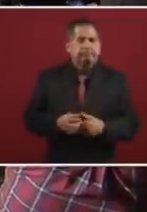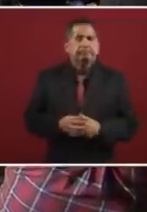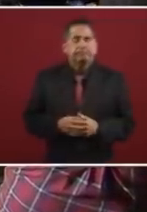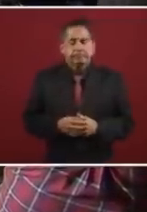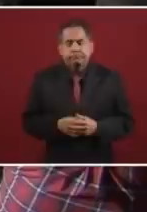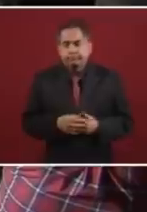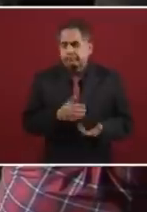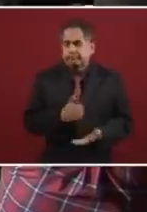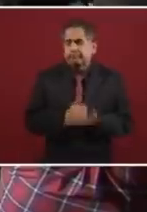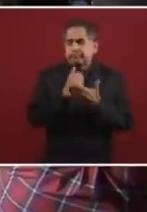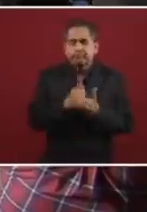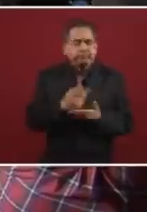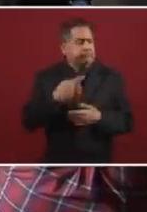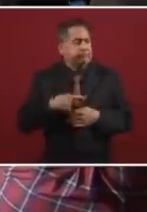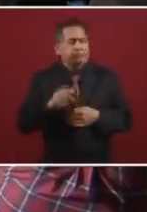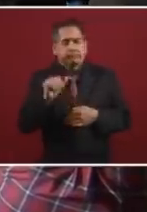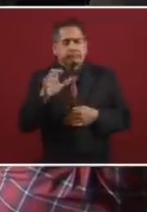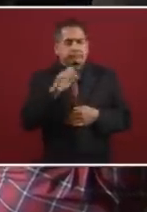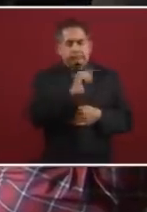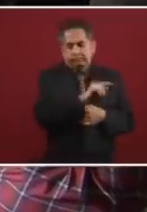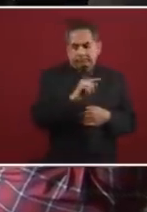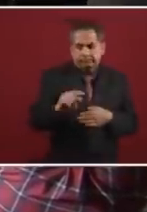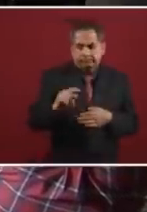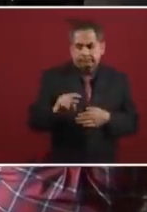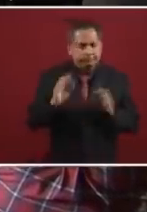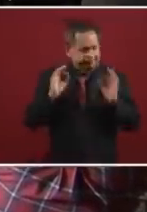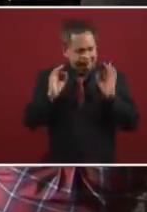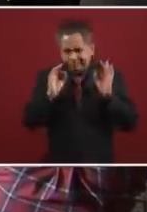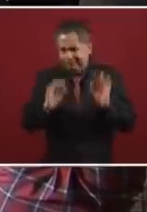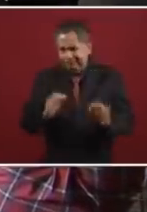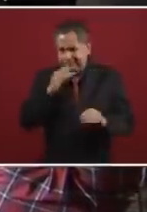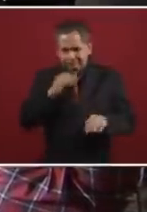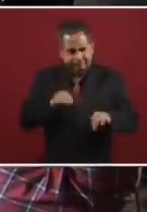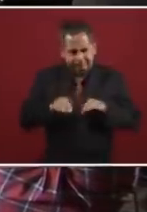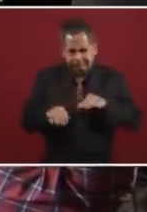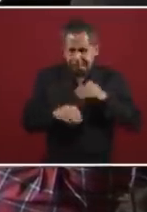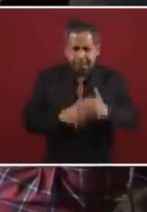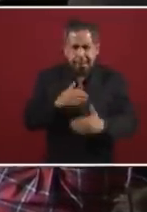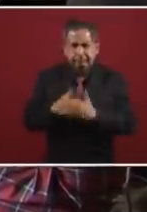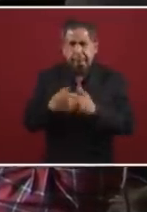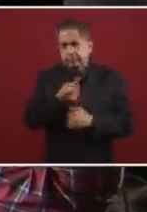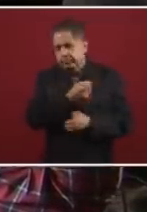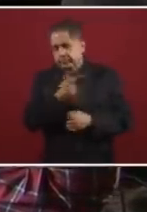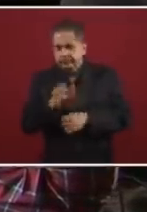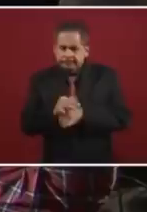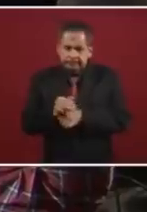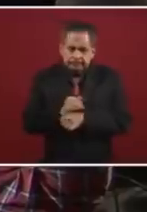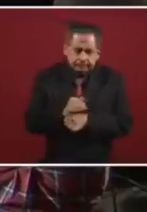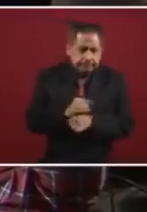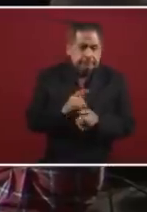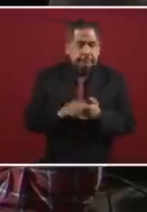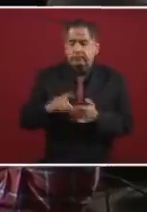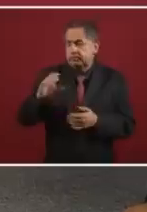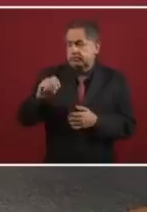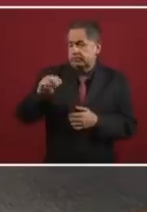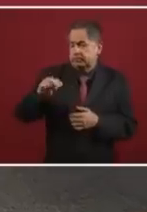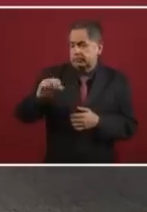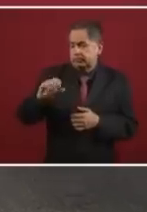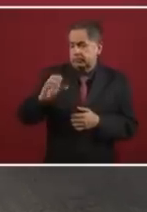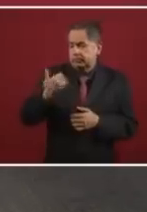ayudan de la sociedad civil están trabajando en investigación del conacyt